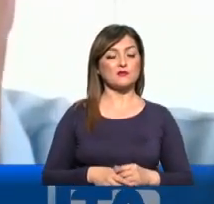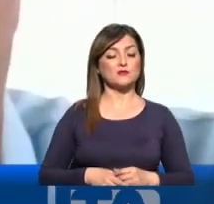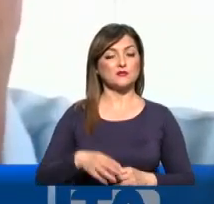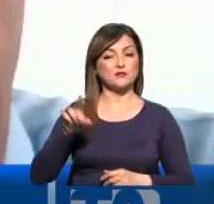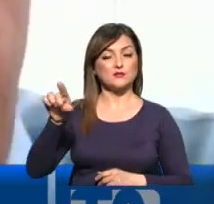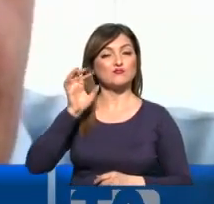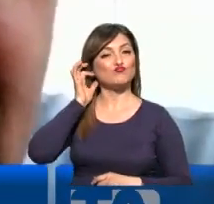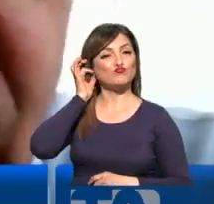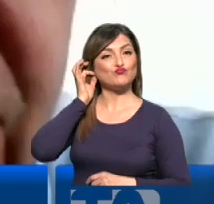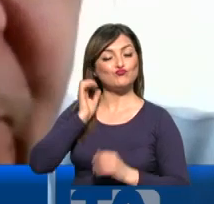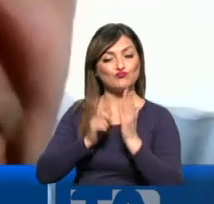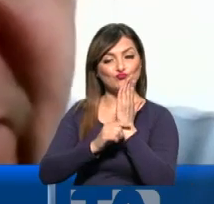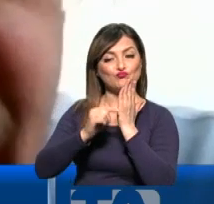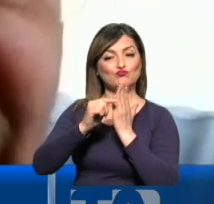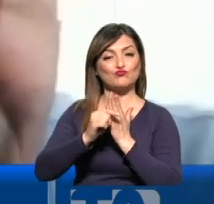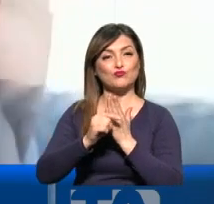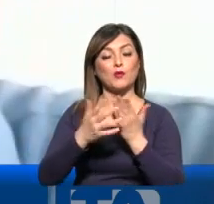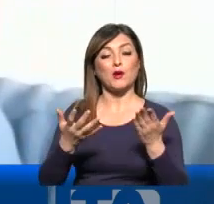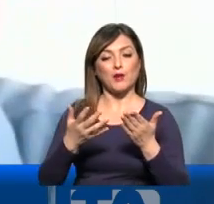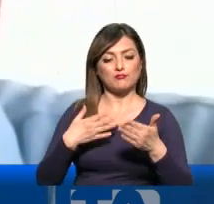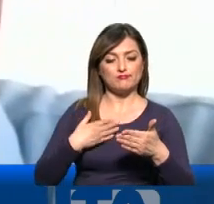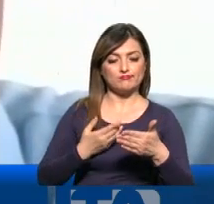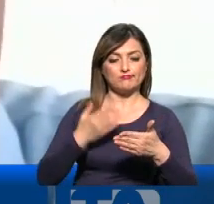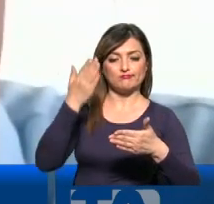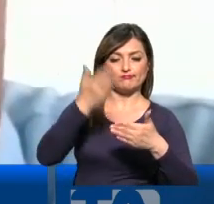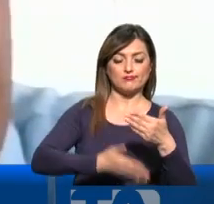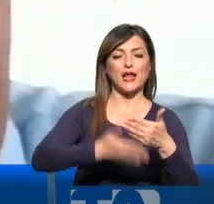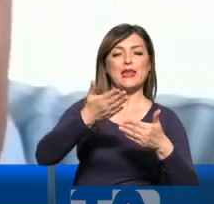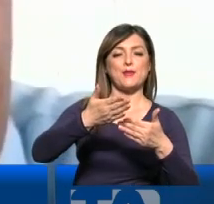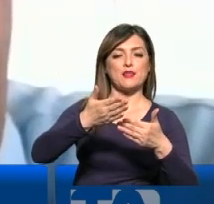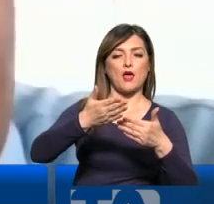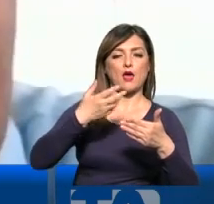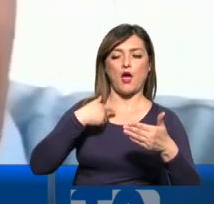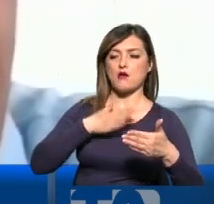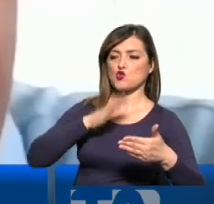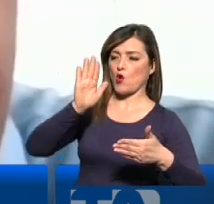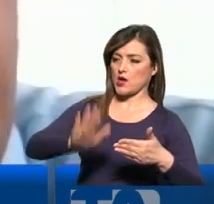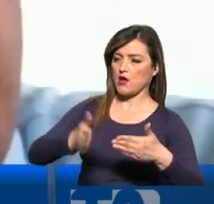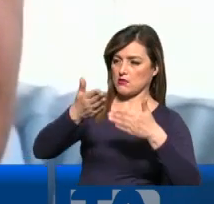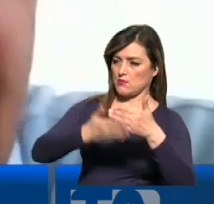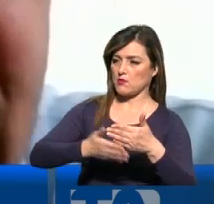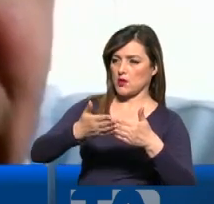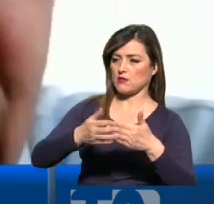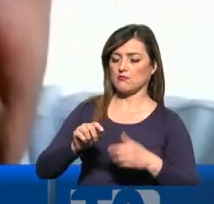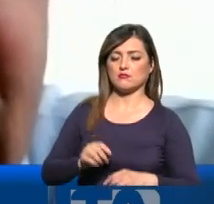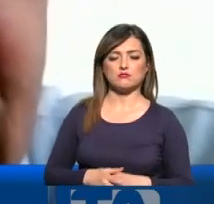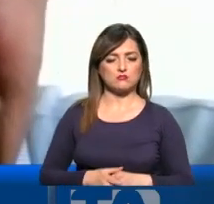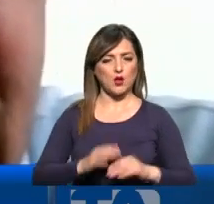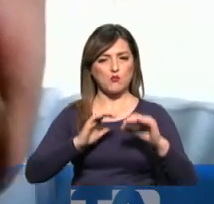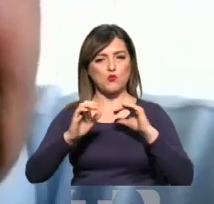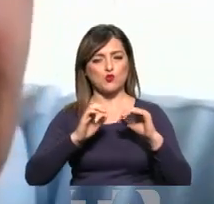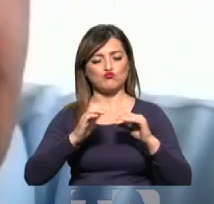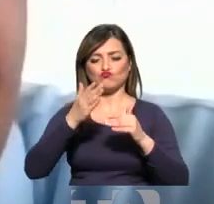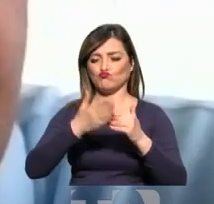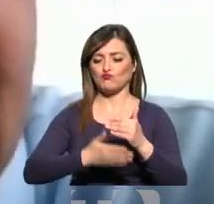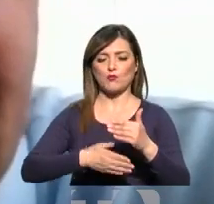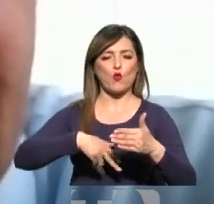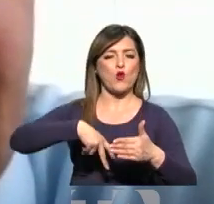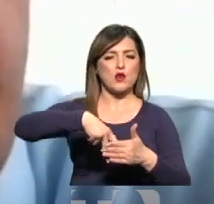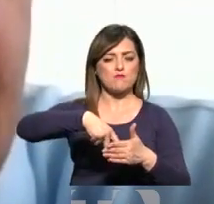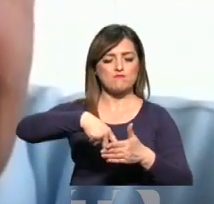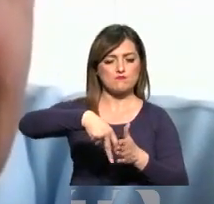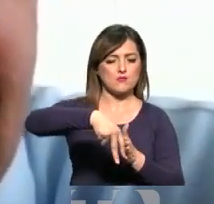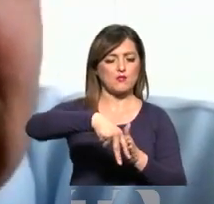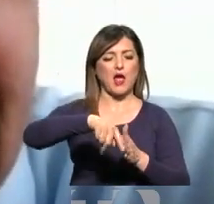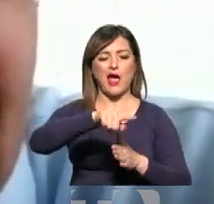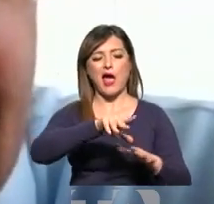rojas de que hasta dónde puede ceder y por lo tanto señalar hasta dónde pueden llegar esas conversaciones, qué es lo que va a aceptar